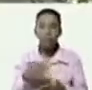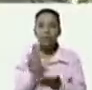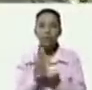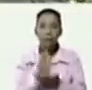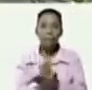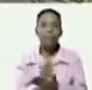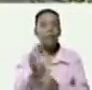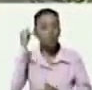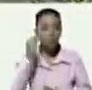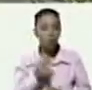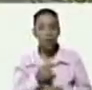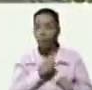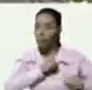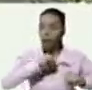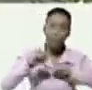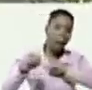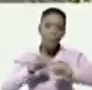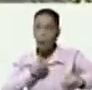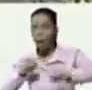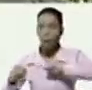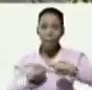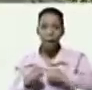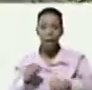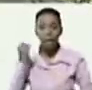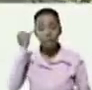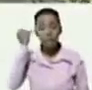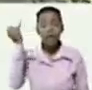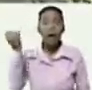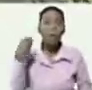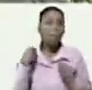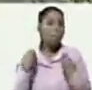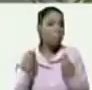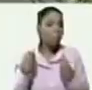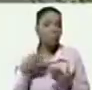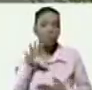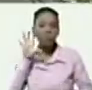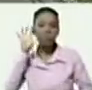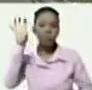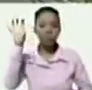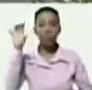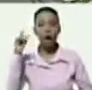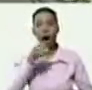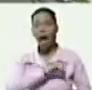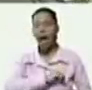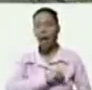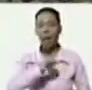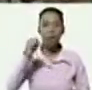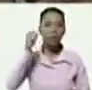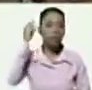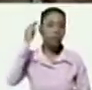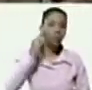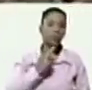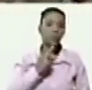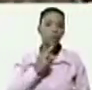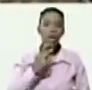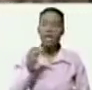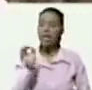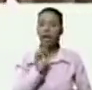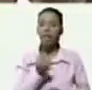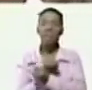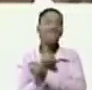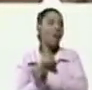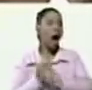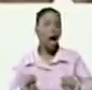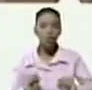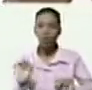Sucre el ideal de patriota para el libertador Simón Bolívar. Y no lo defraudó Antonio